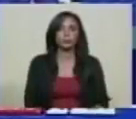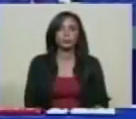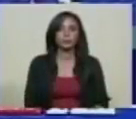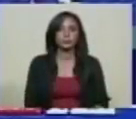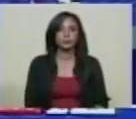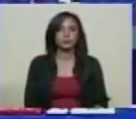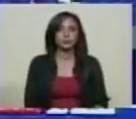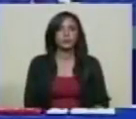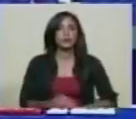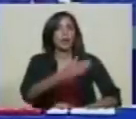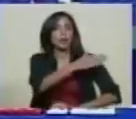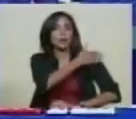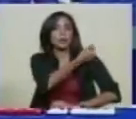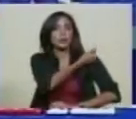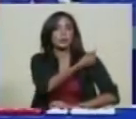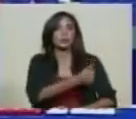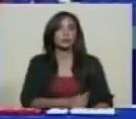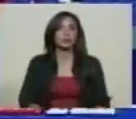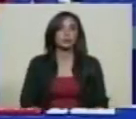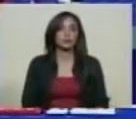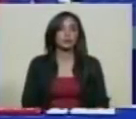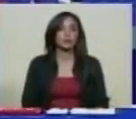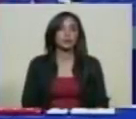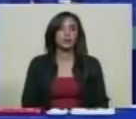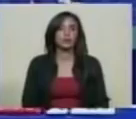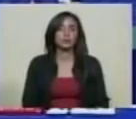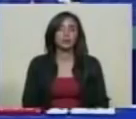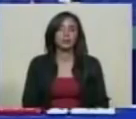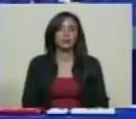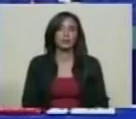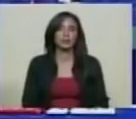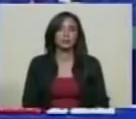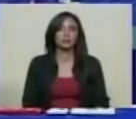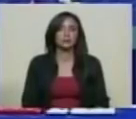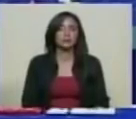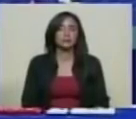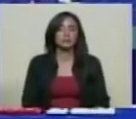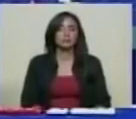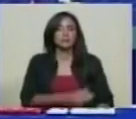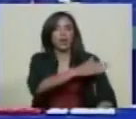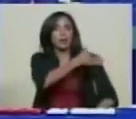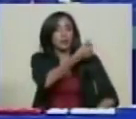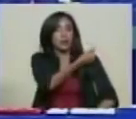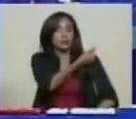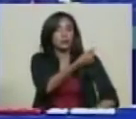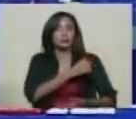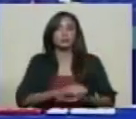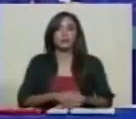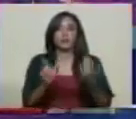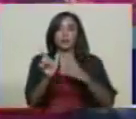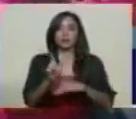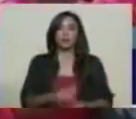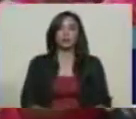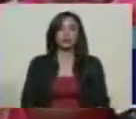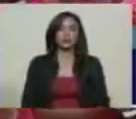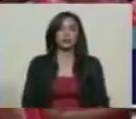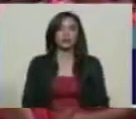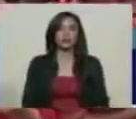Dirección Nacional de la Juventud del Partido Socialista Unido de Venezuela.